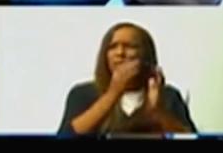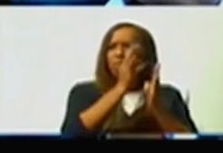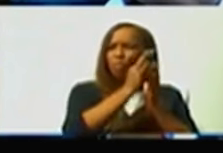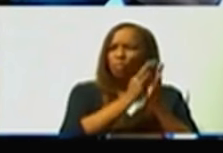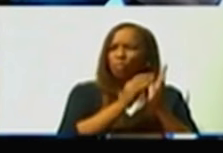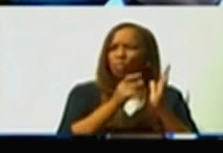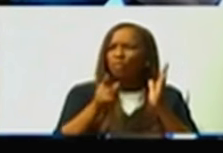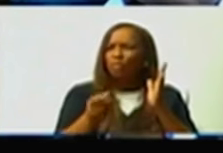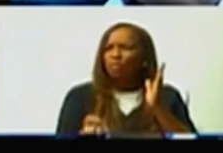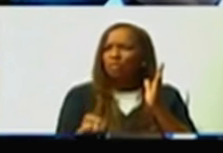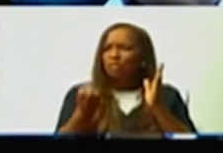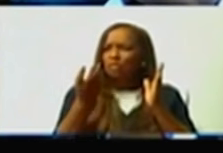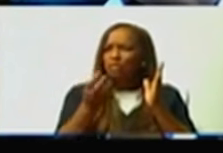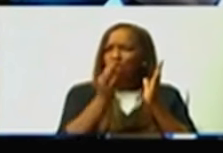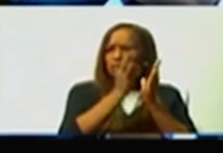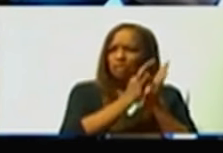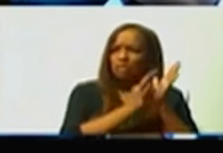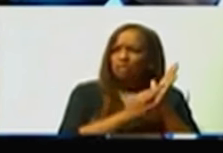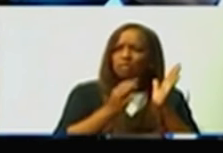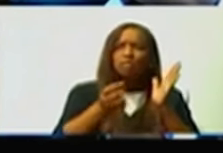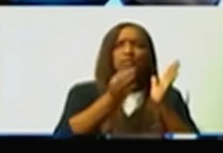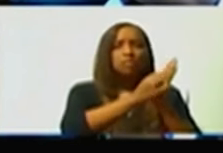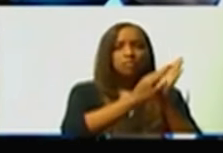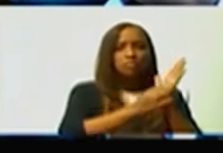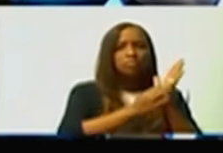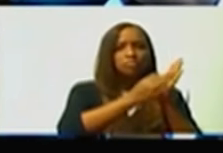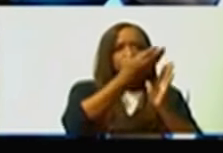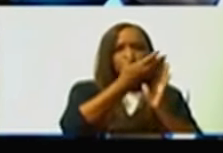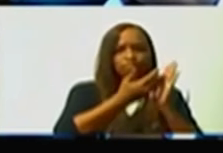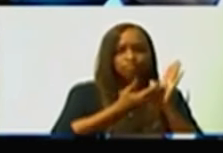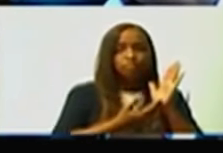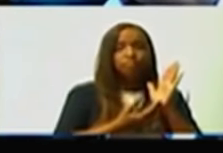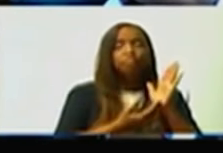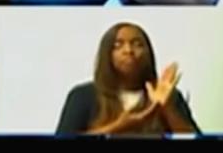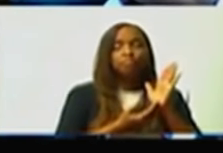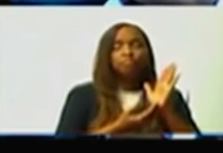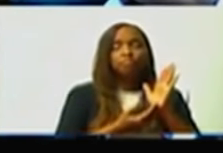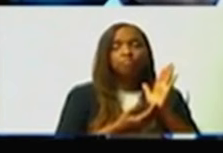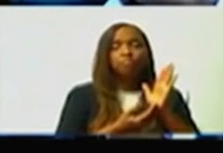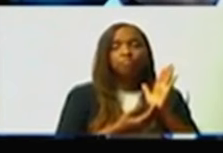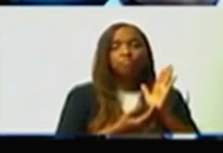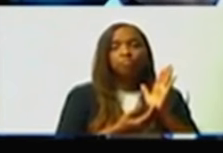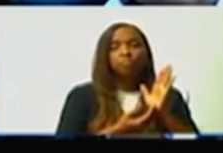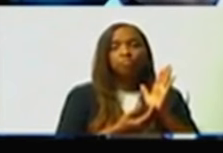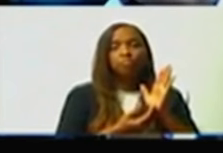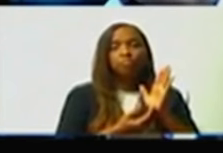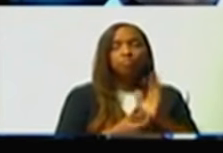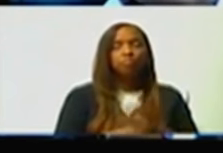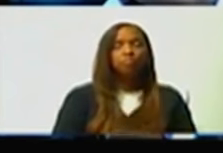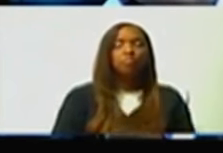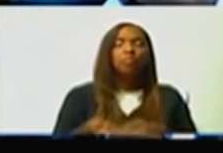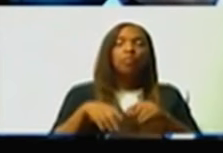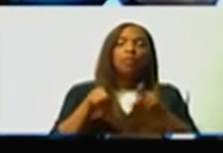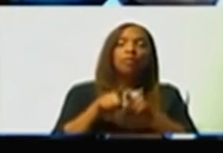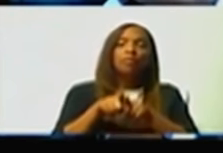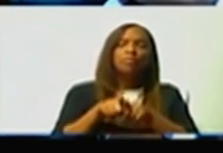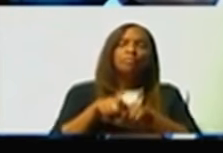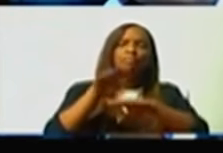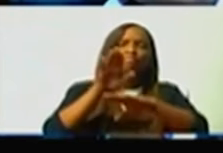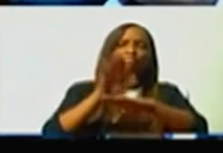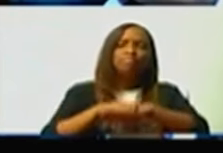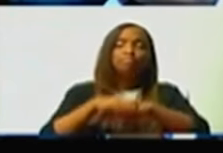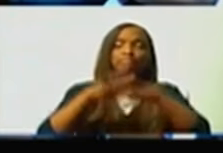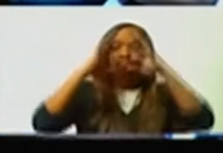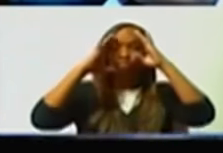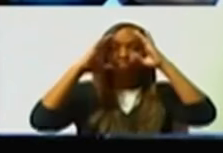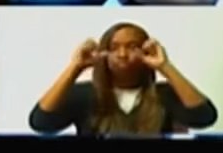daños como tal. Por otra parte, aprovechamos la oportunidad para hacerle también un llamado al presidente de la República